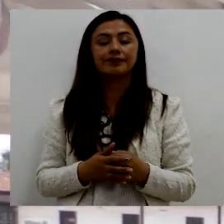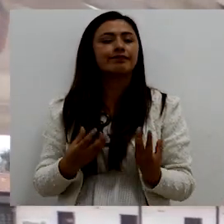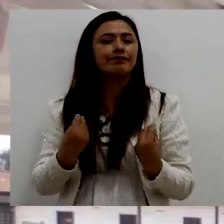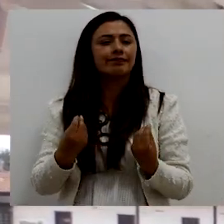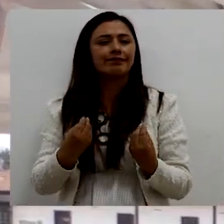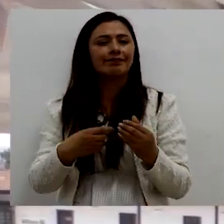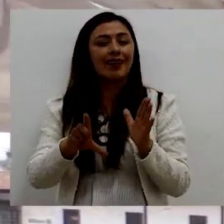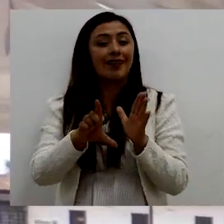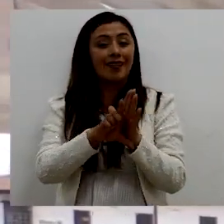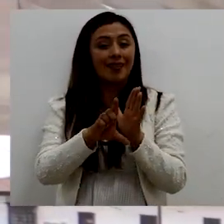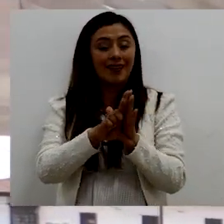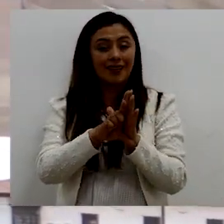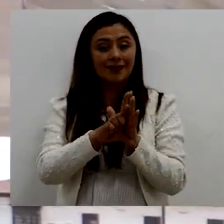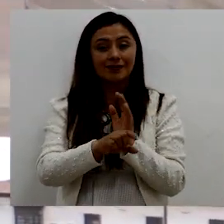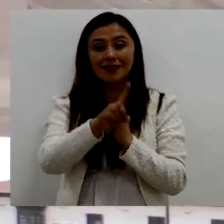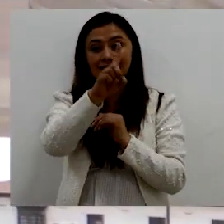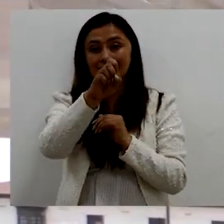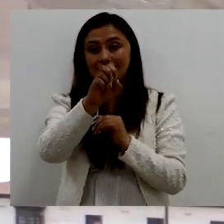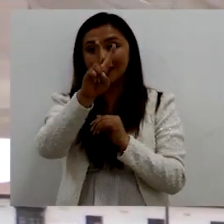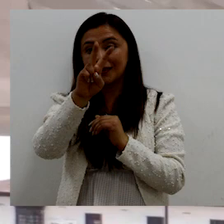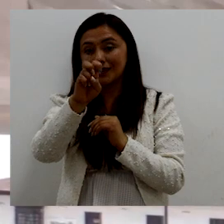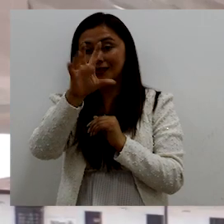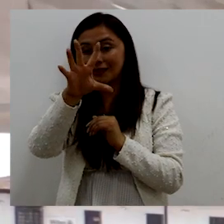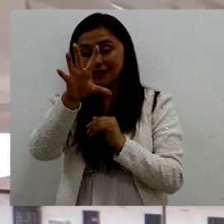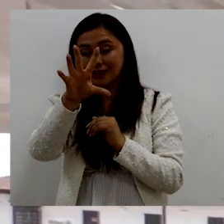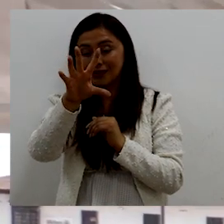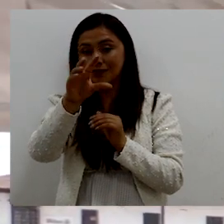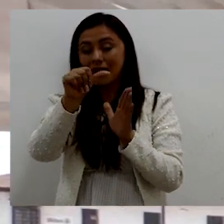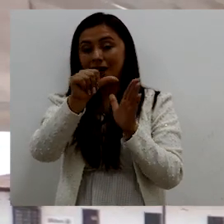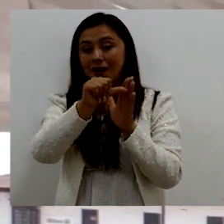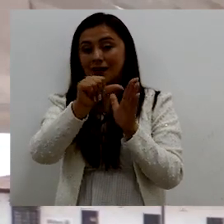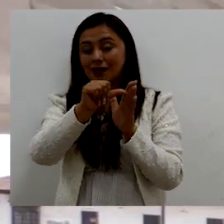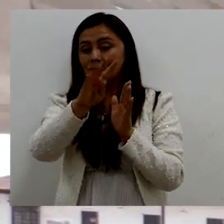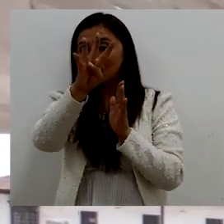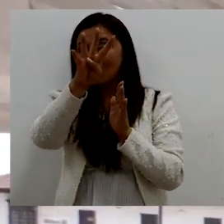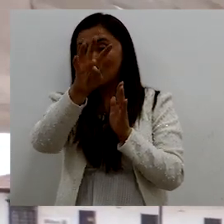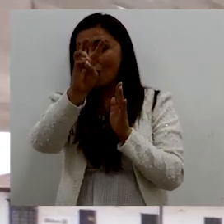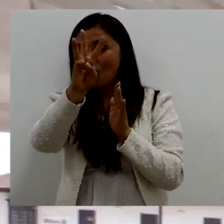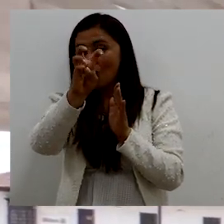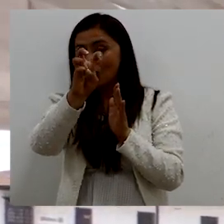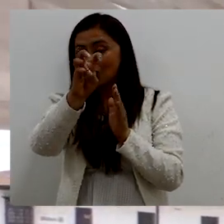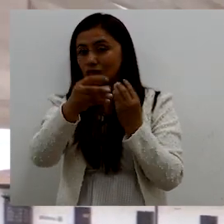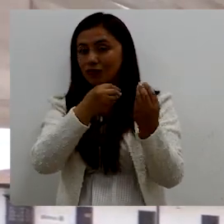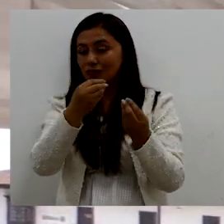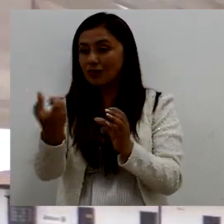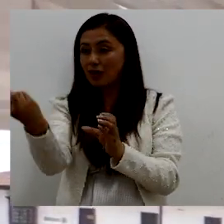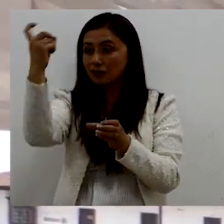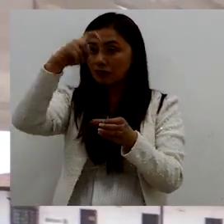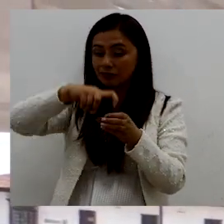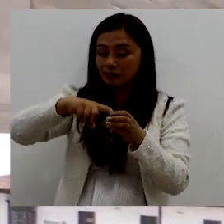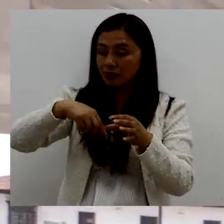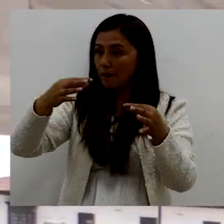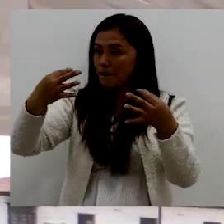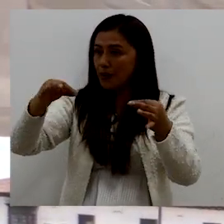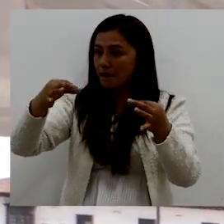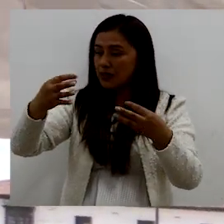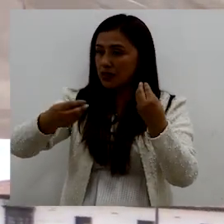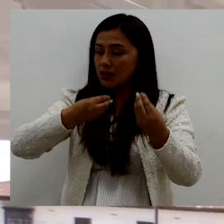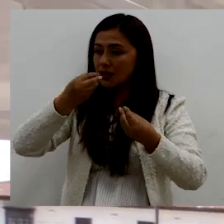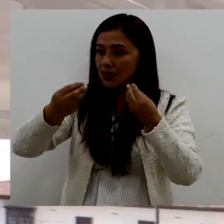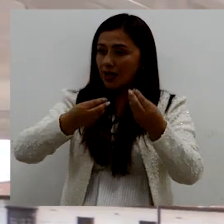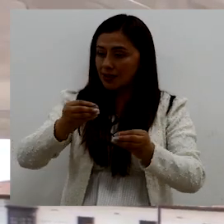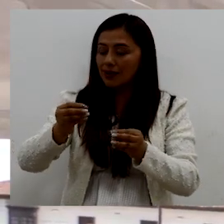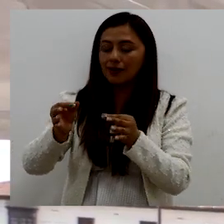Cumpliendo a cabalidad el artículo 8 de la ley 675, que es la que nos faculta para realizar dichas inscripciones para